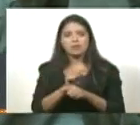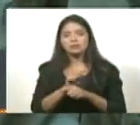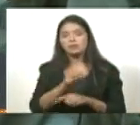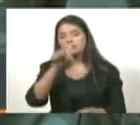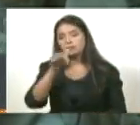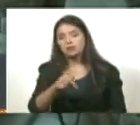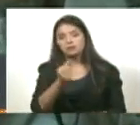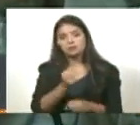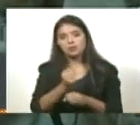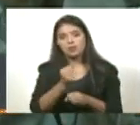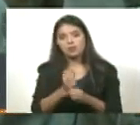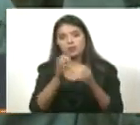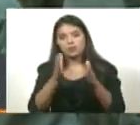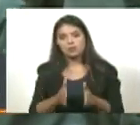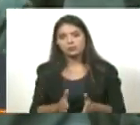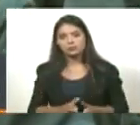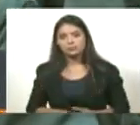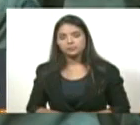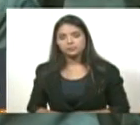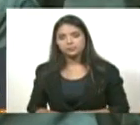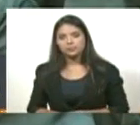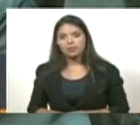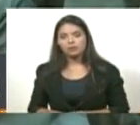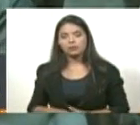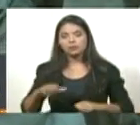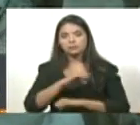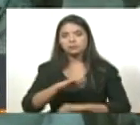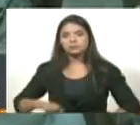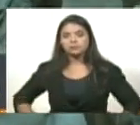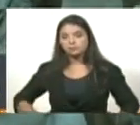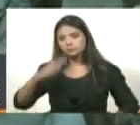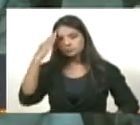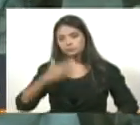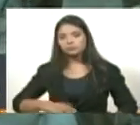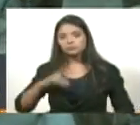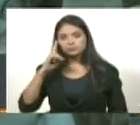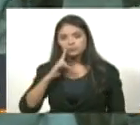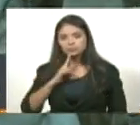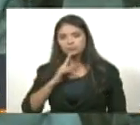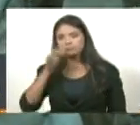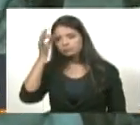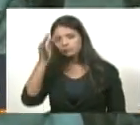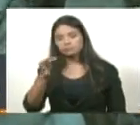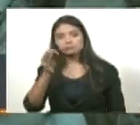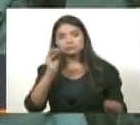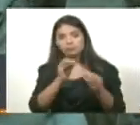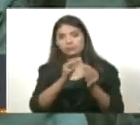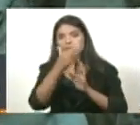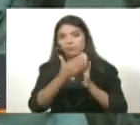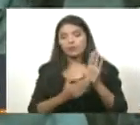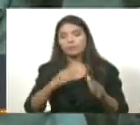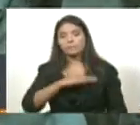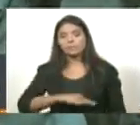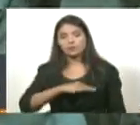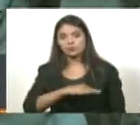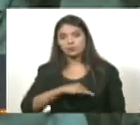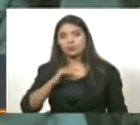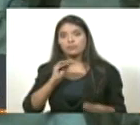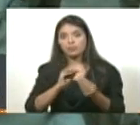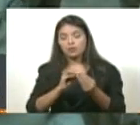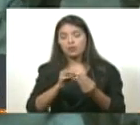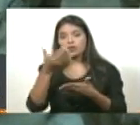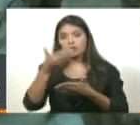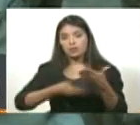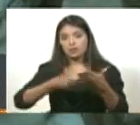esta funcionaria. La Fuerza Armada Nacional Bolivariana, en estricto apego a la misión asignada en la